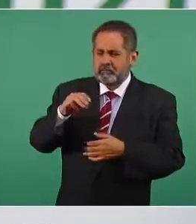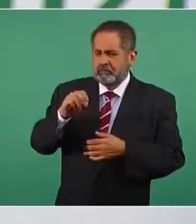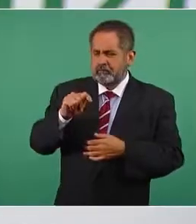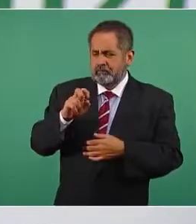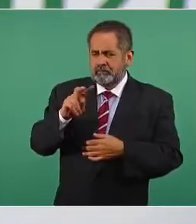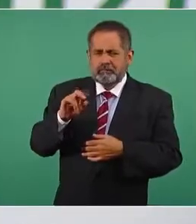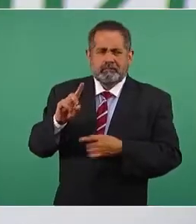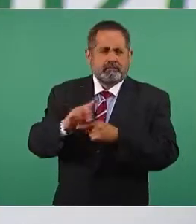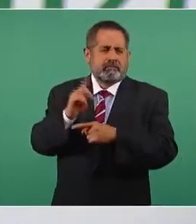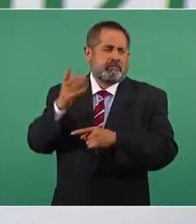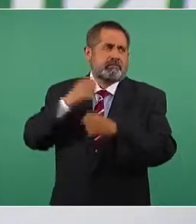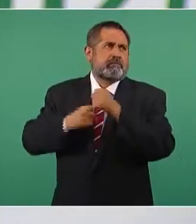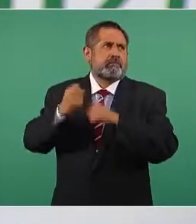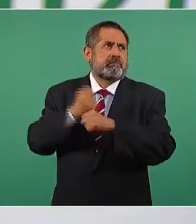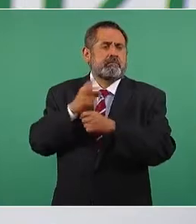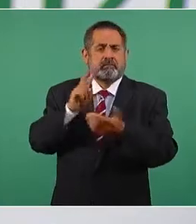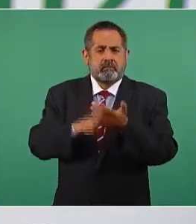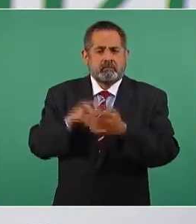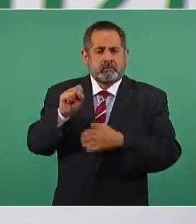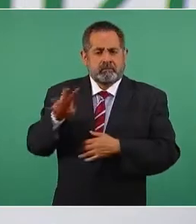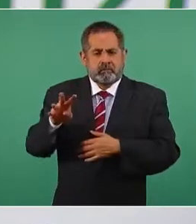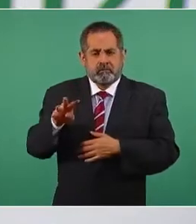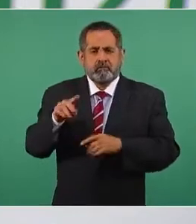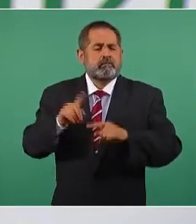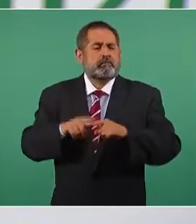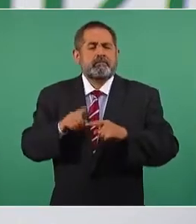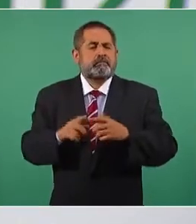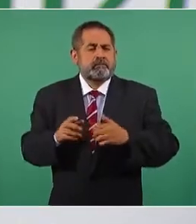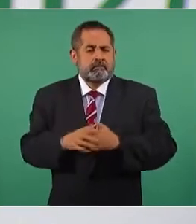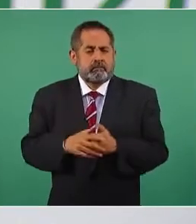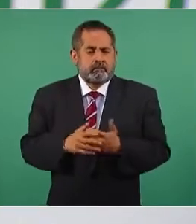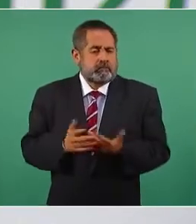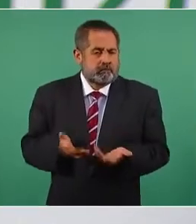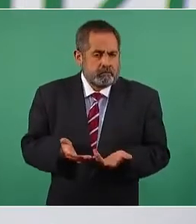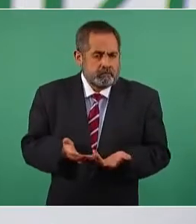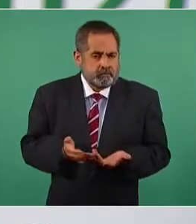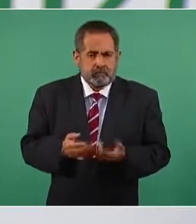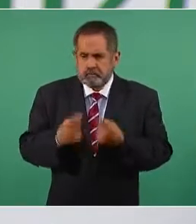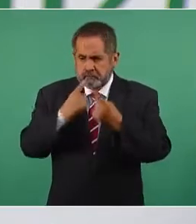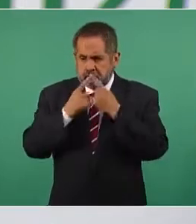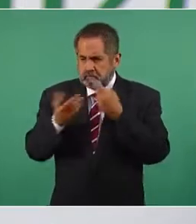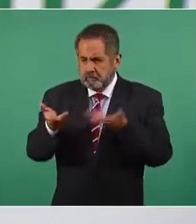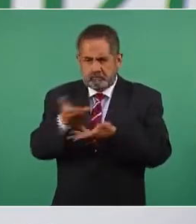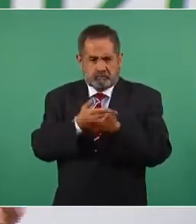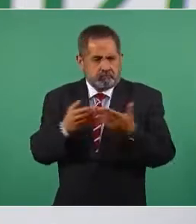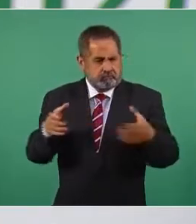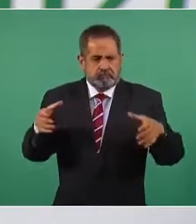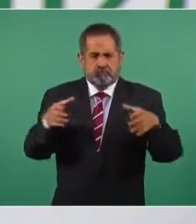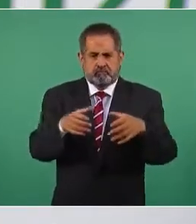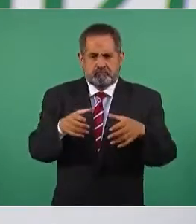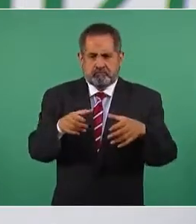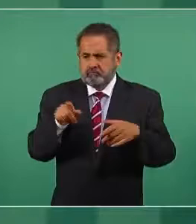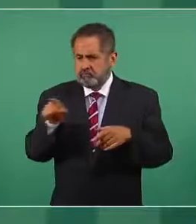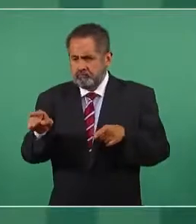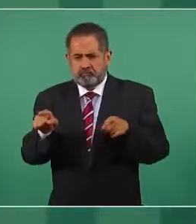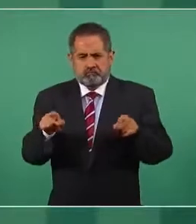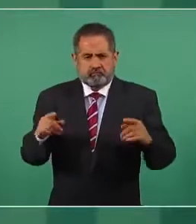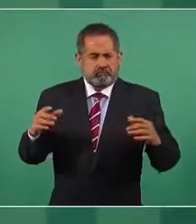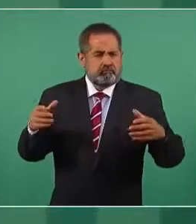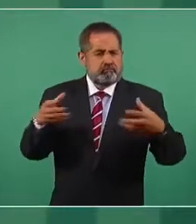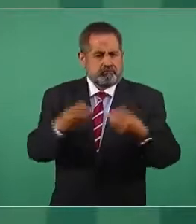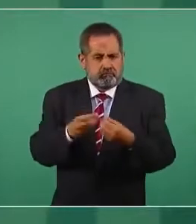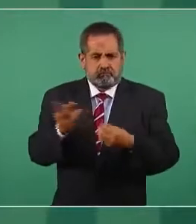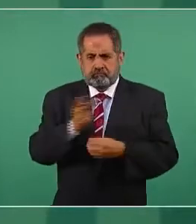tiempo, hablo del 2019, fue hay que hacer una negociación entre ambas partes y tratar de